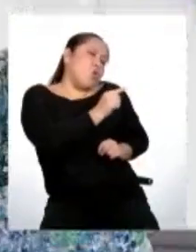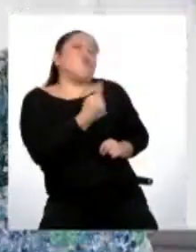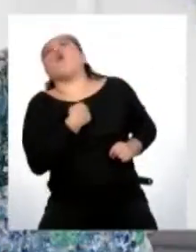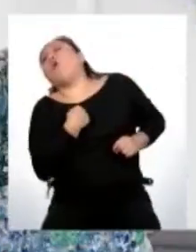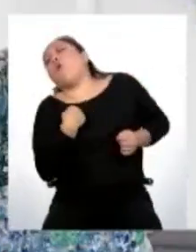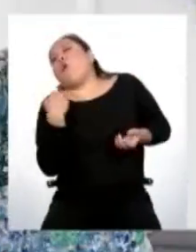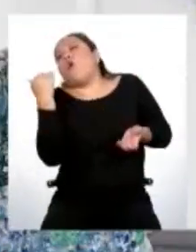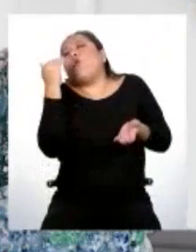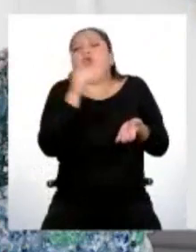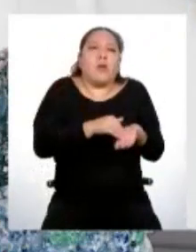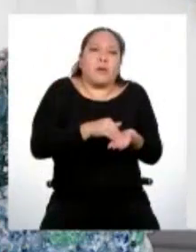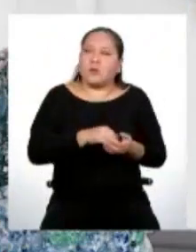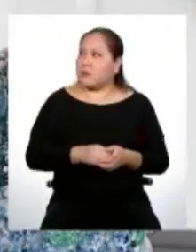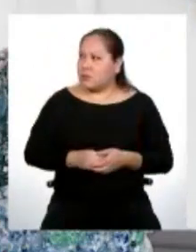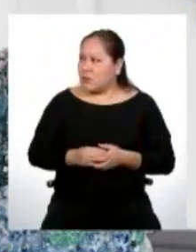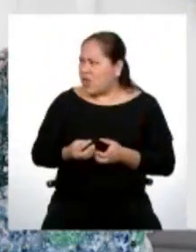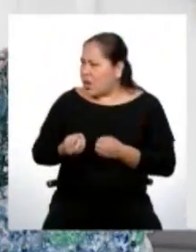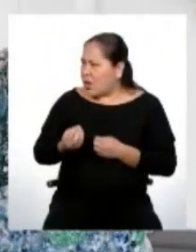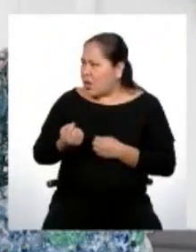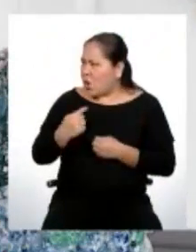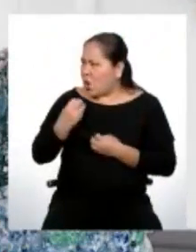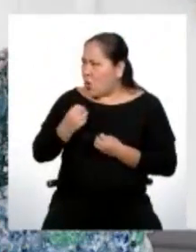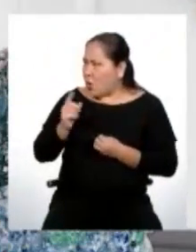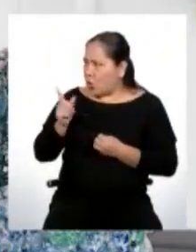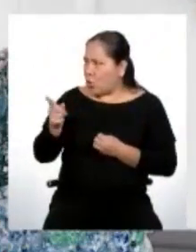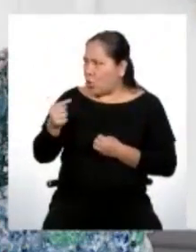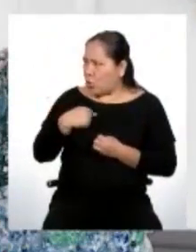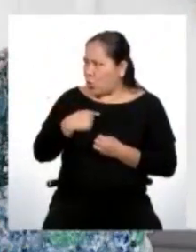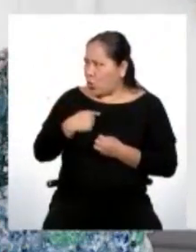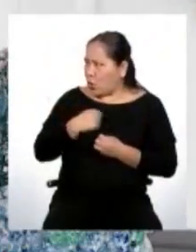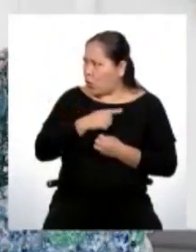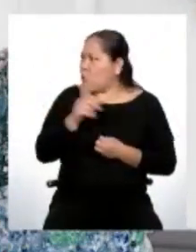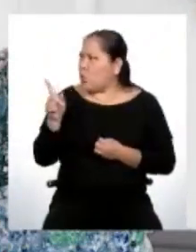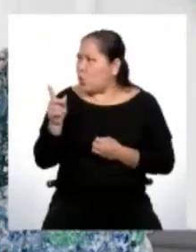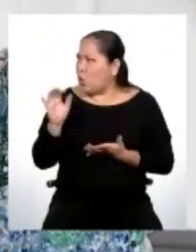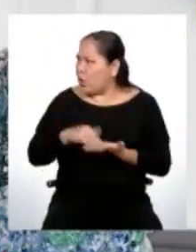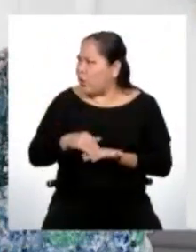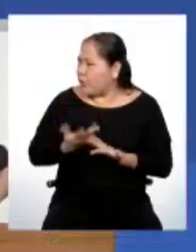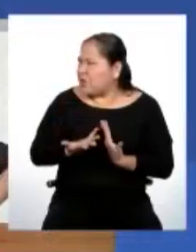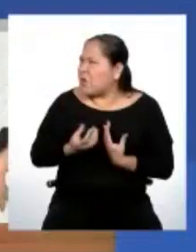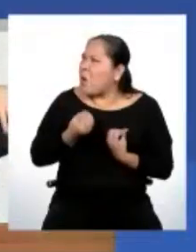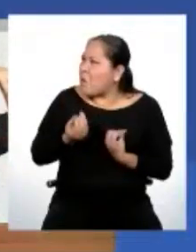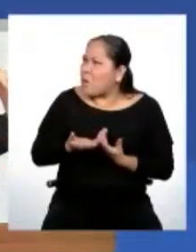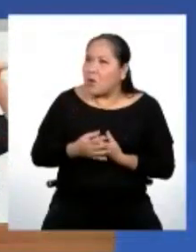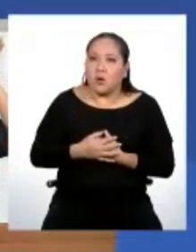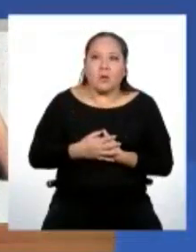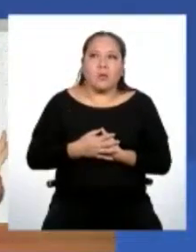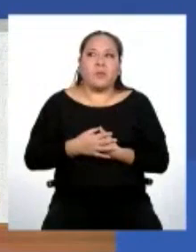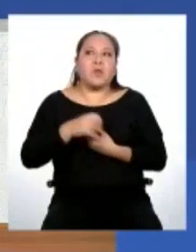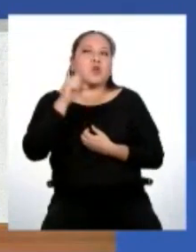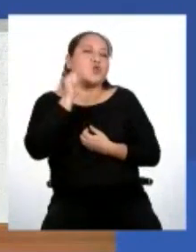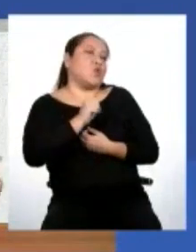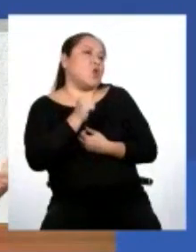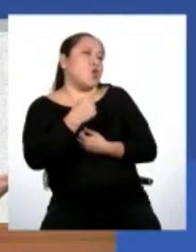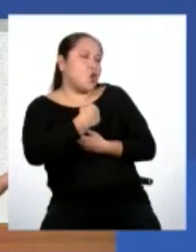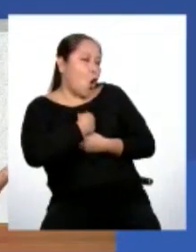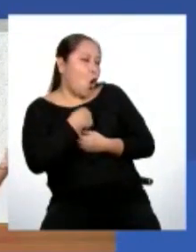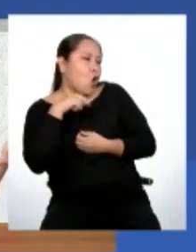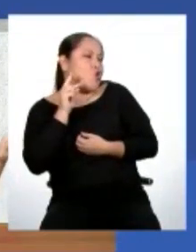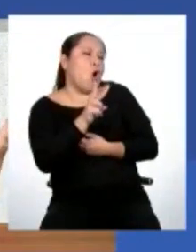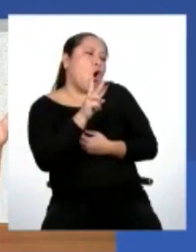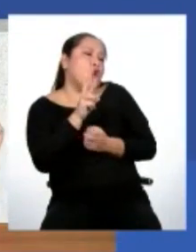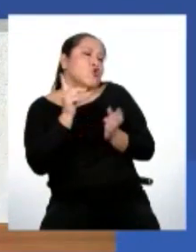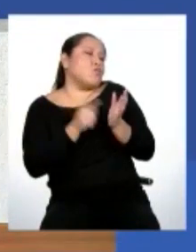nuevo. ¿Cómo que tú y yo y tú de nuevo? Sí, yo